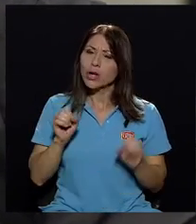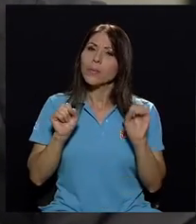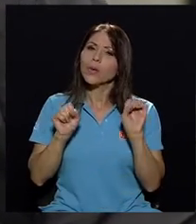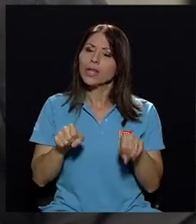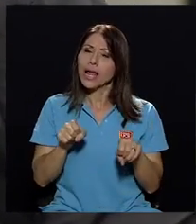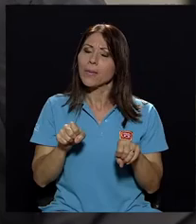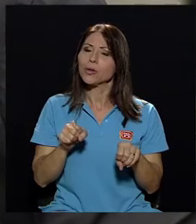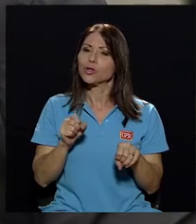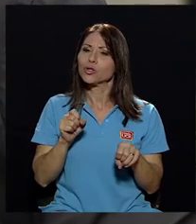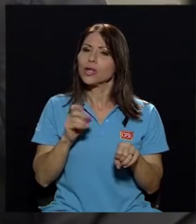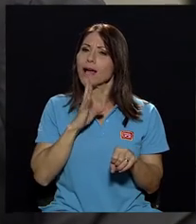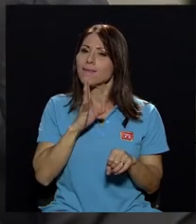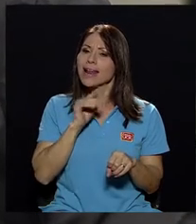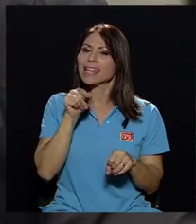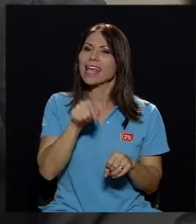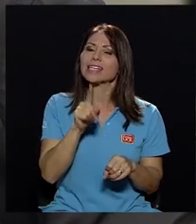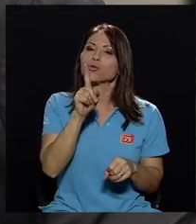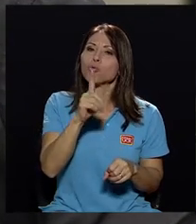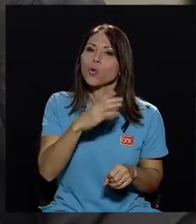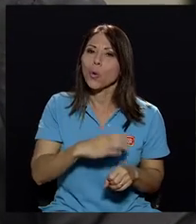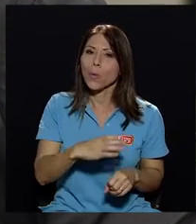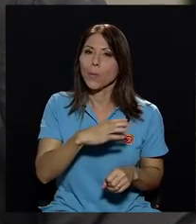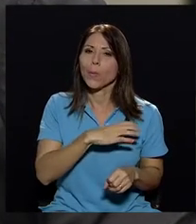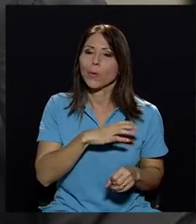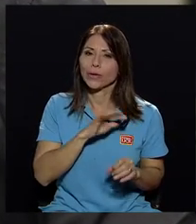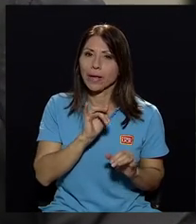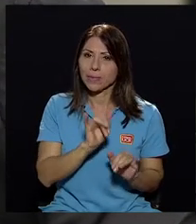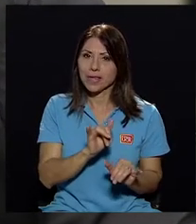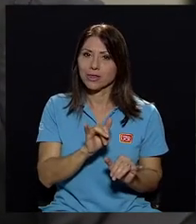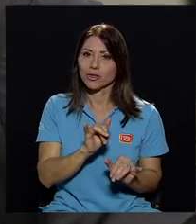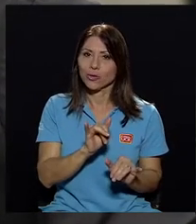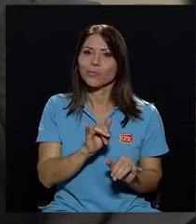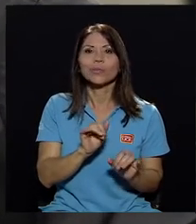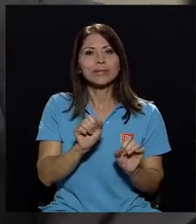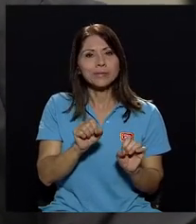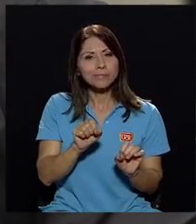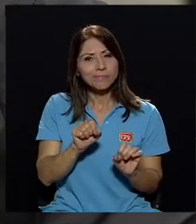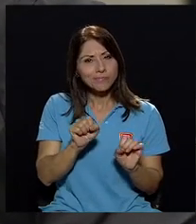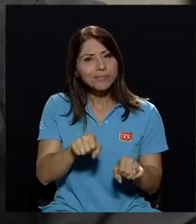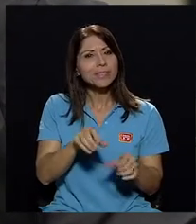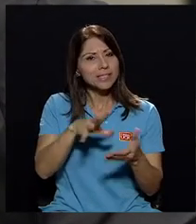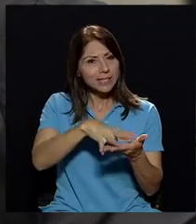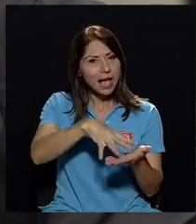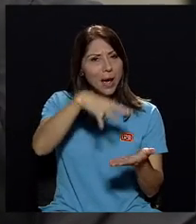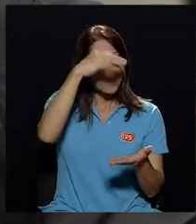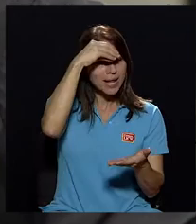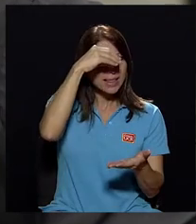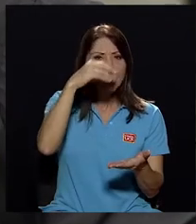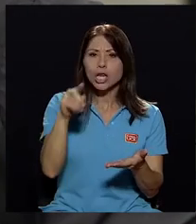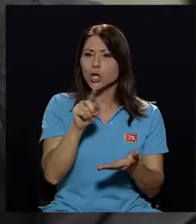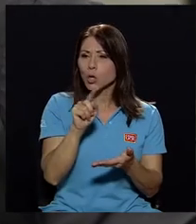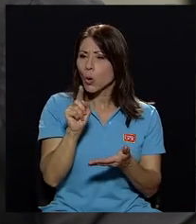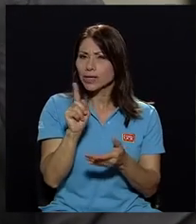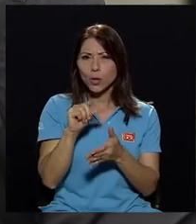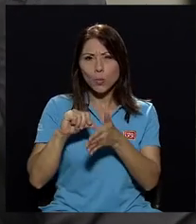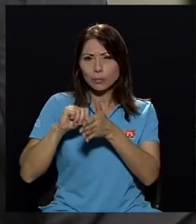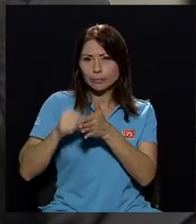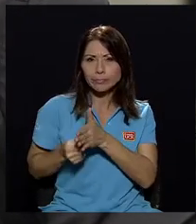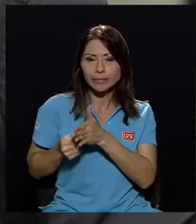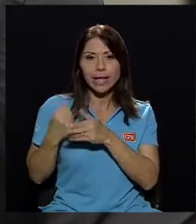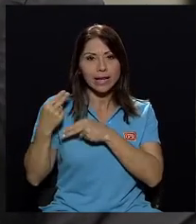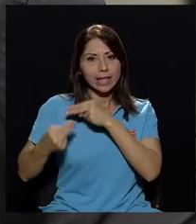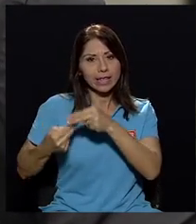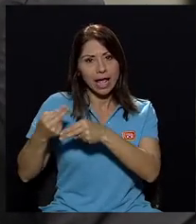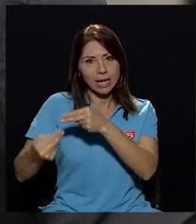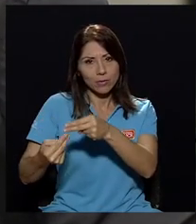de un comportamiento que podríamos, sí, ser aprendido más que una cuestión hereditaria. Hay